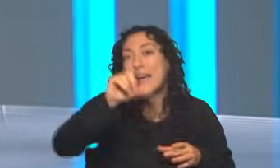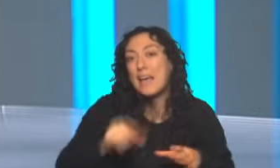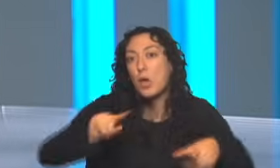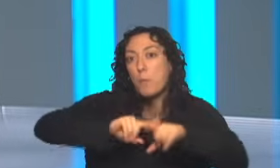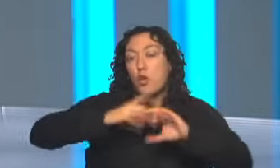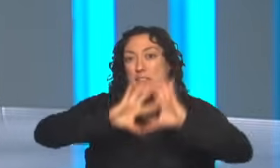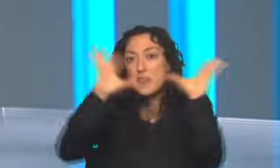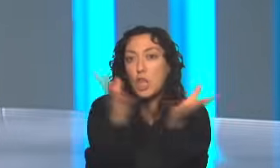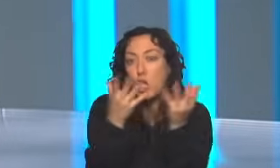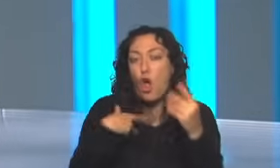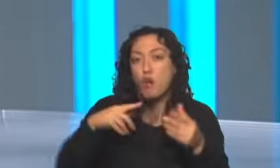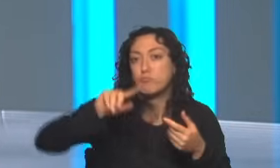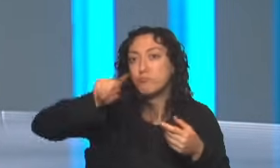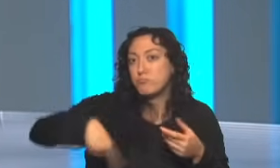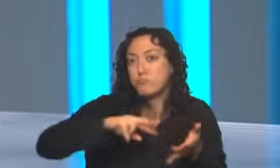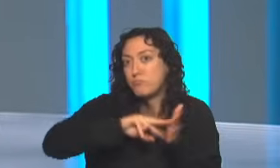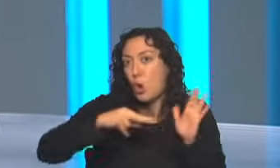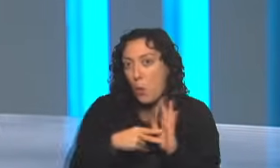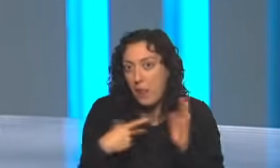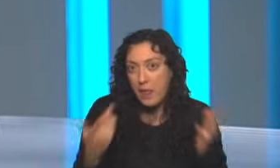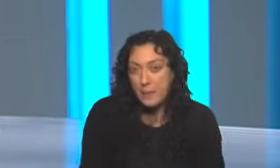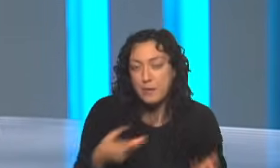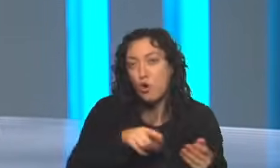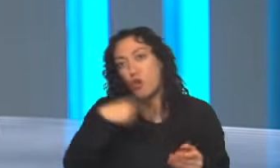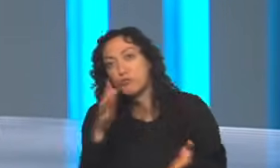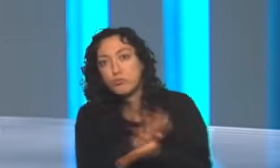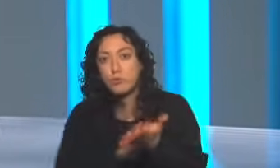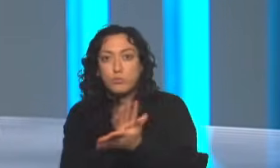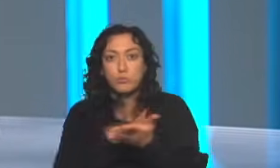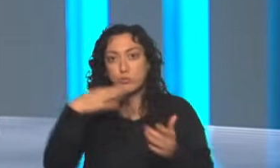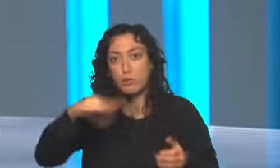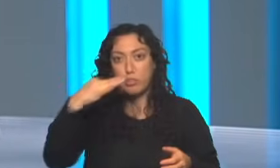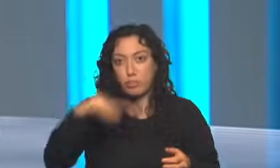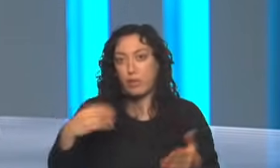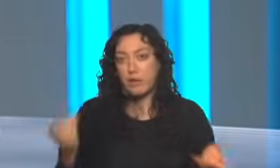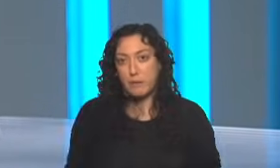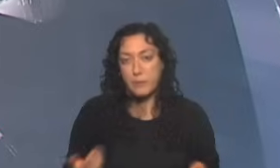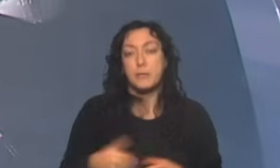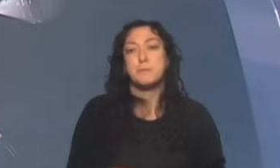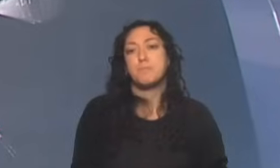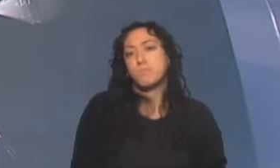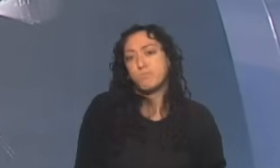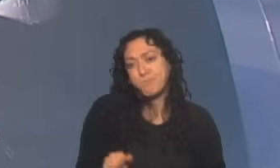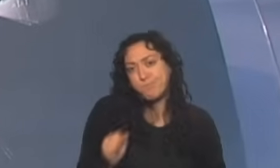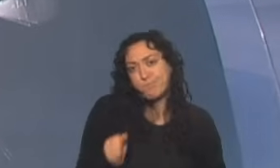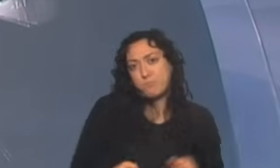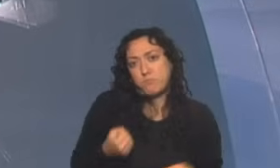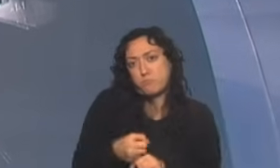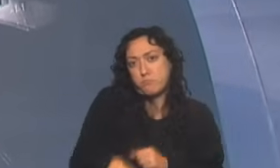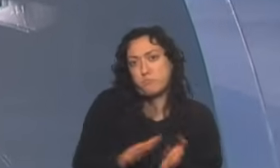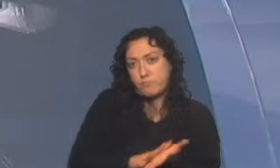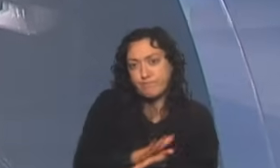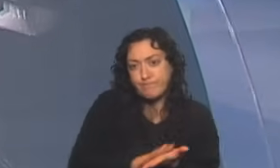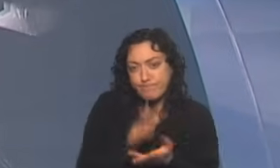porque si esto no se soluciona, hay que buscar alternativas al Canal de Panamá, que se intentaron, pero hasta ahora